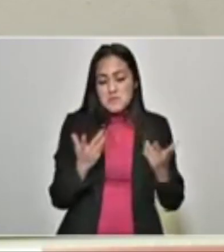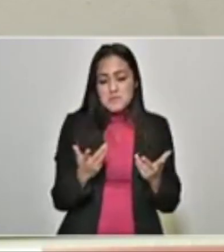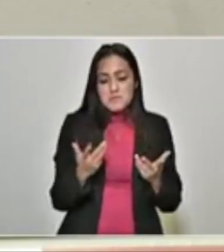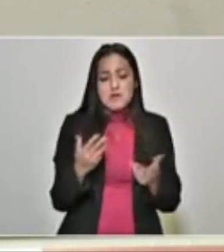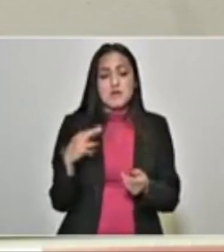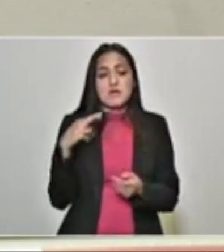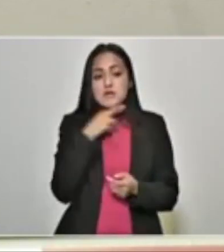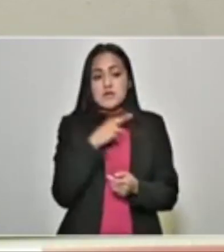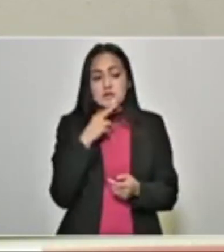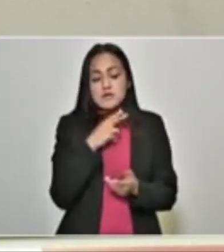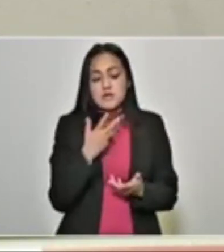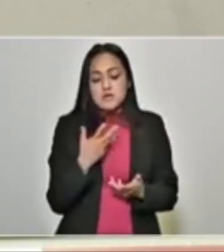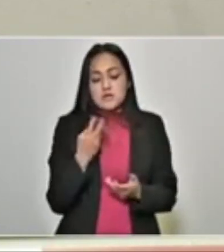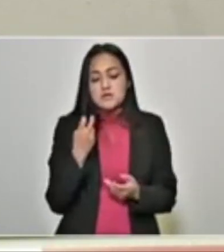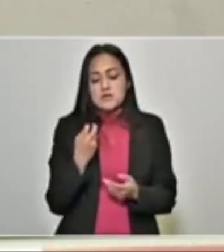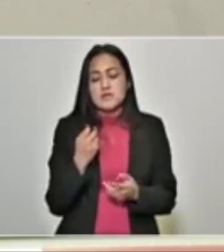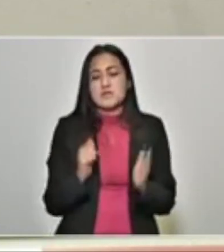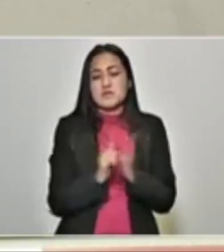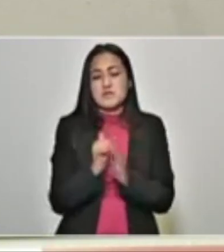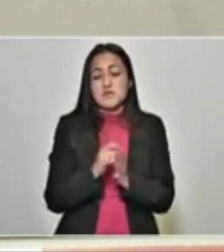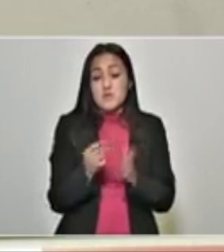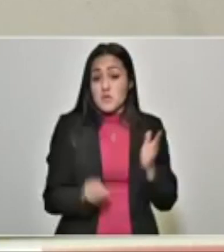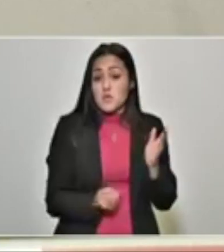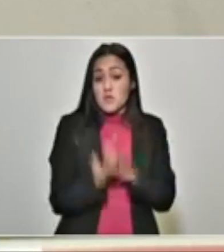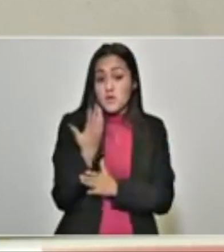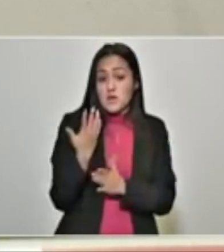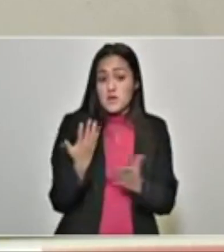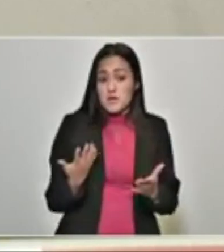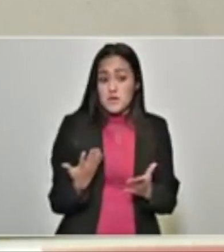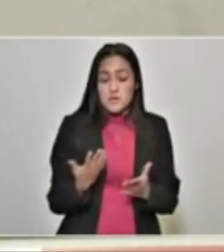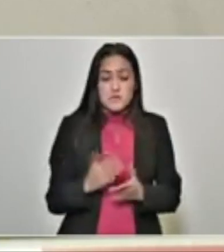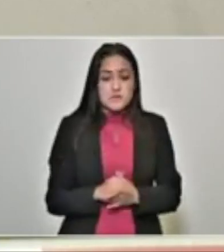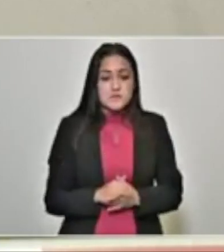pronto, son construcciones nuevas,